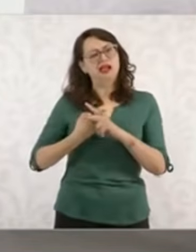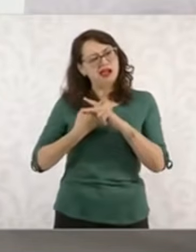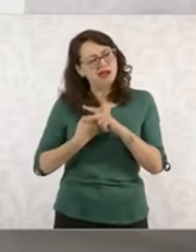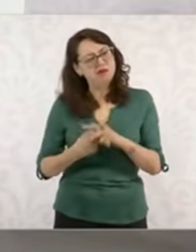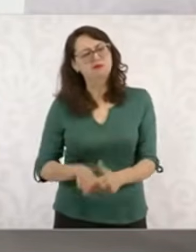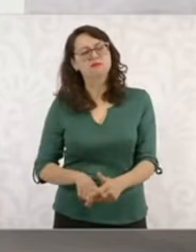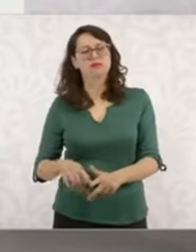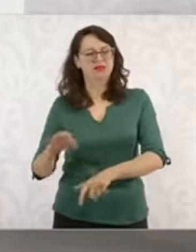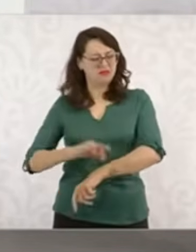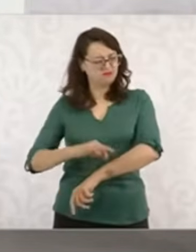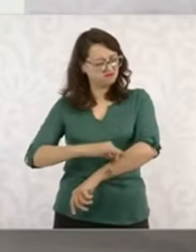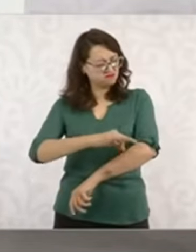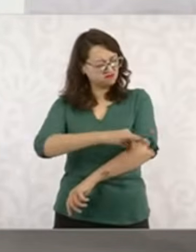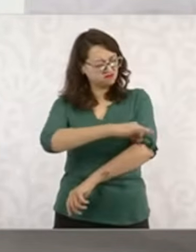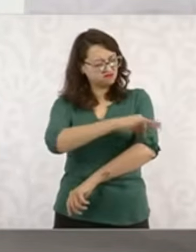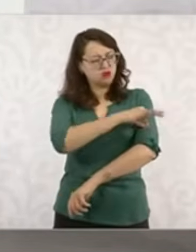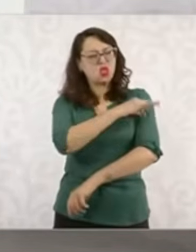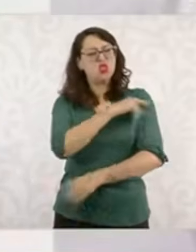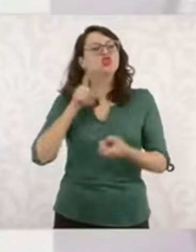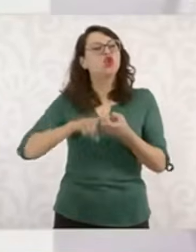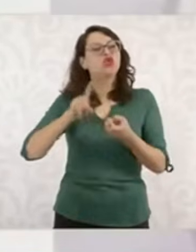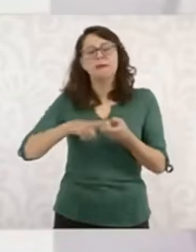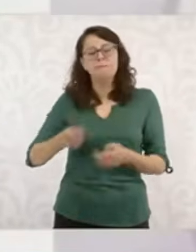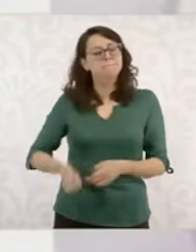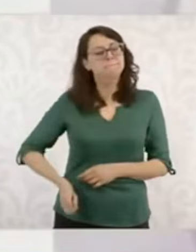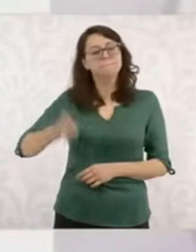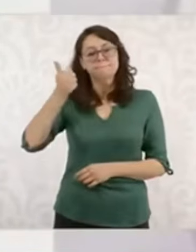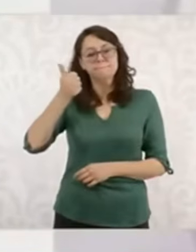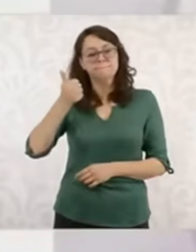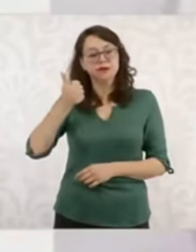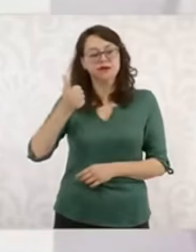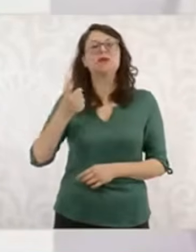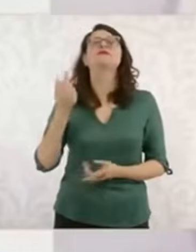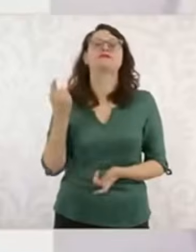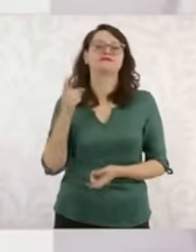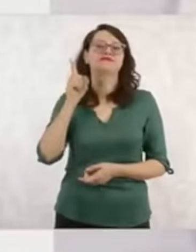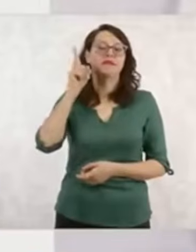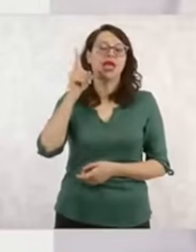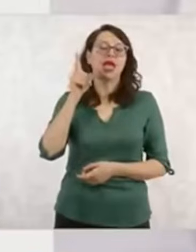esta ocasión ocurrió en Chihuahua en febrero de